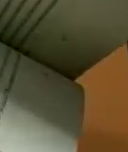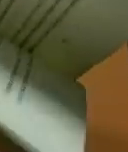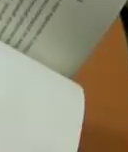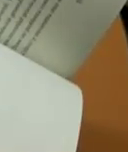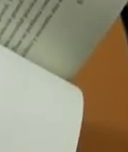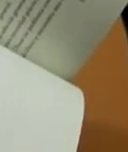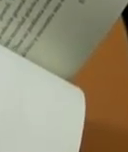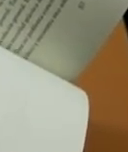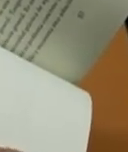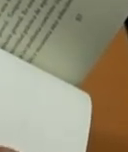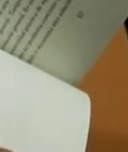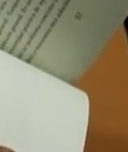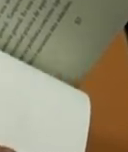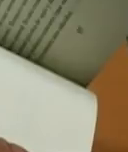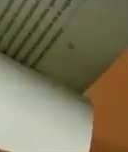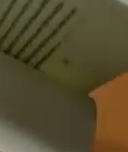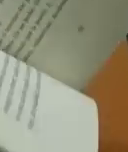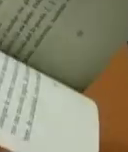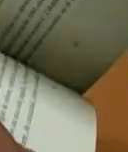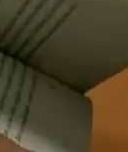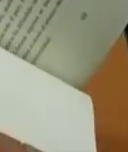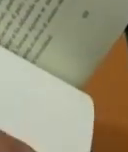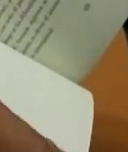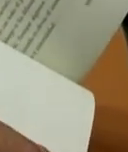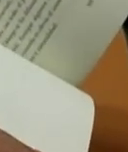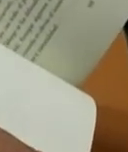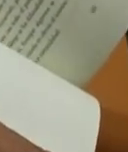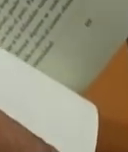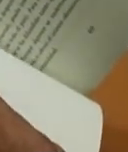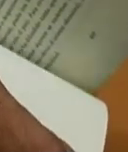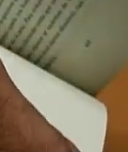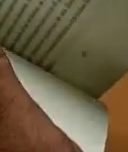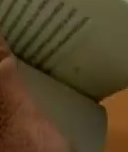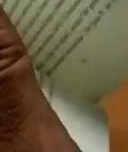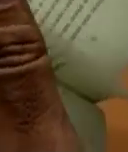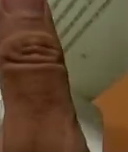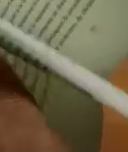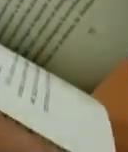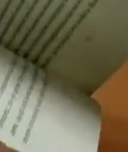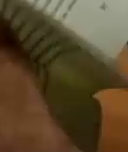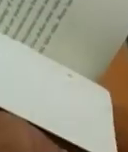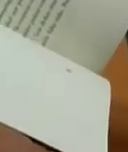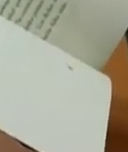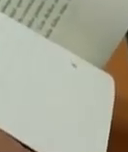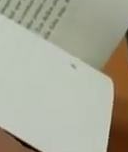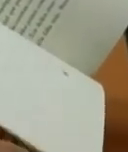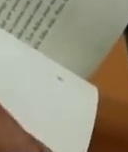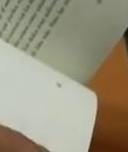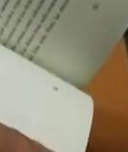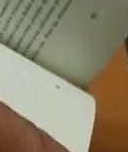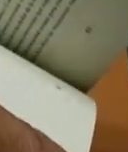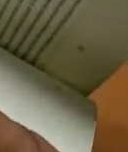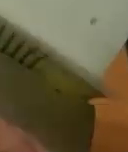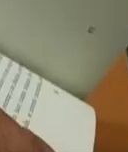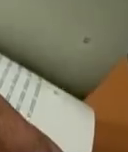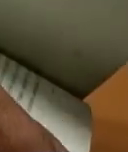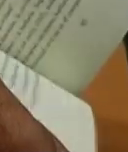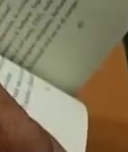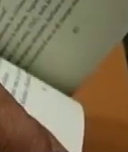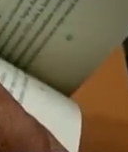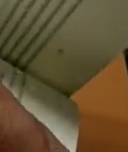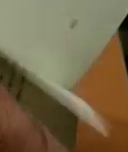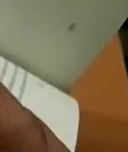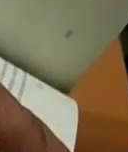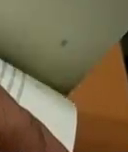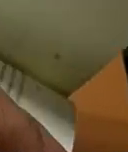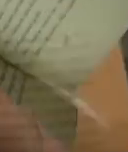de la capacidad que tiene para expresarlo literariamente. Y ahora nos entrega un libro realmente muy interesante porque es una especie de